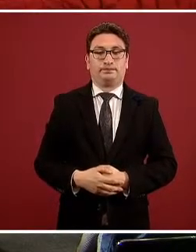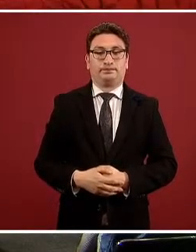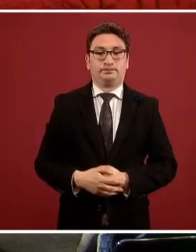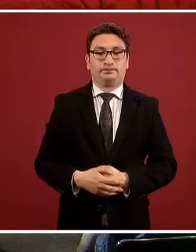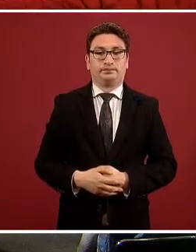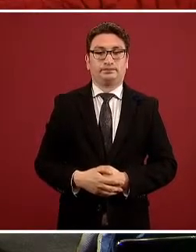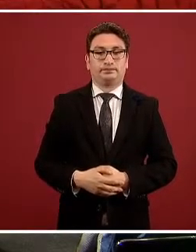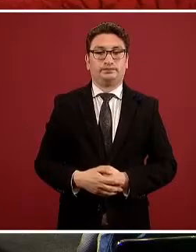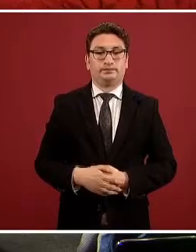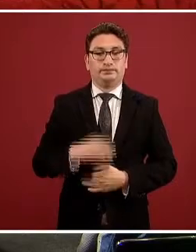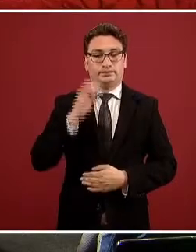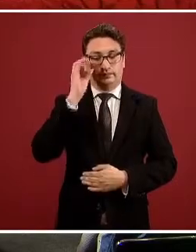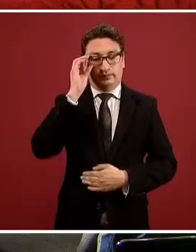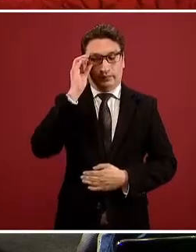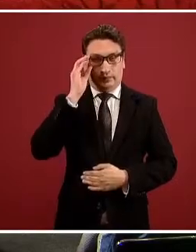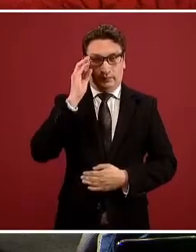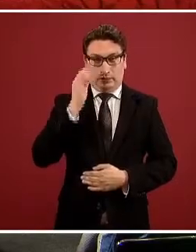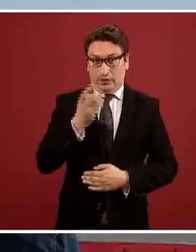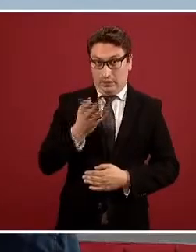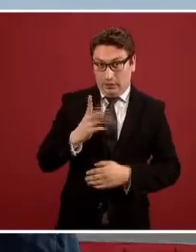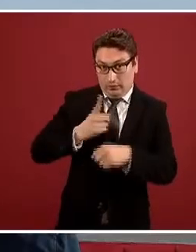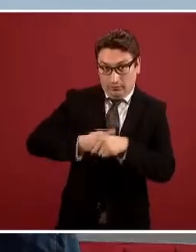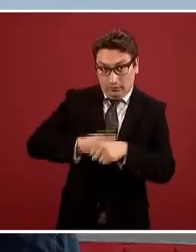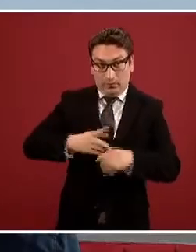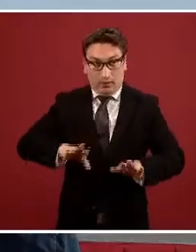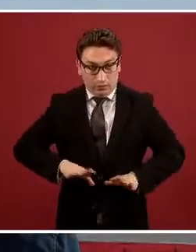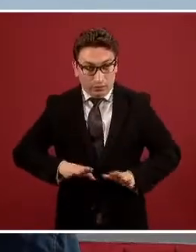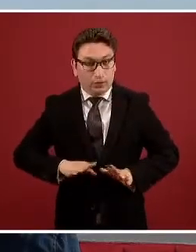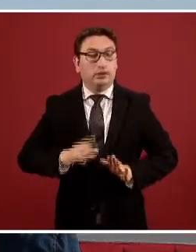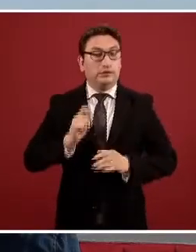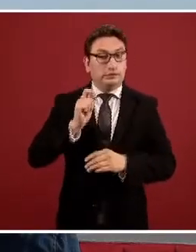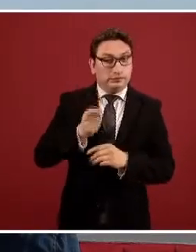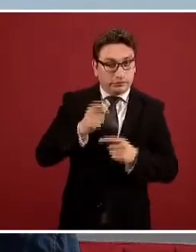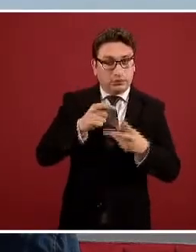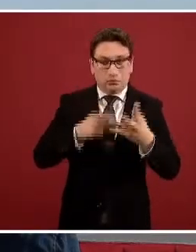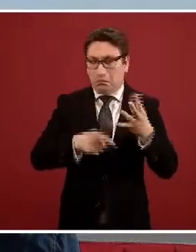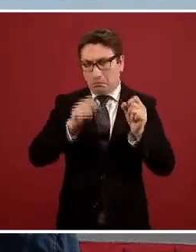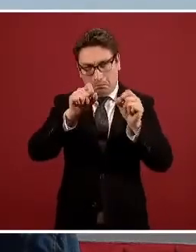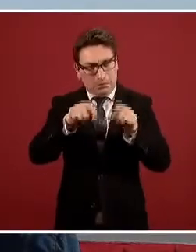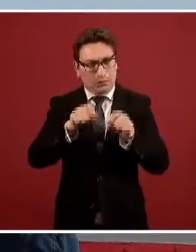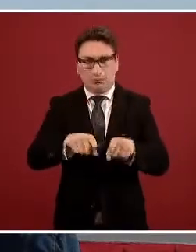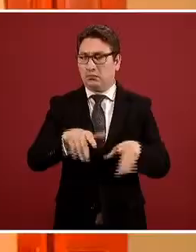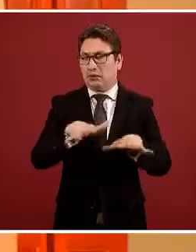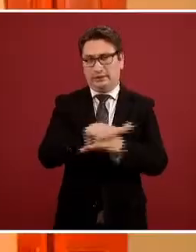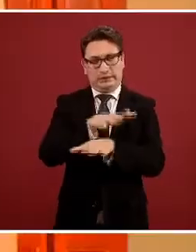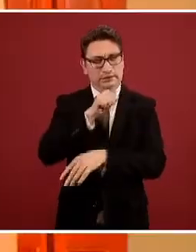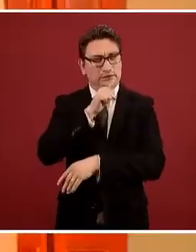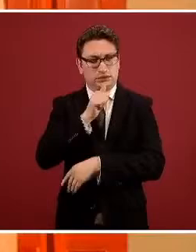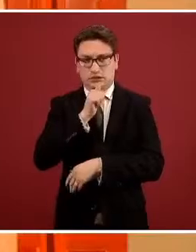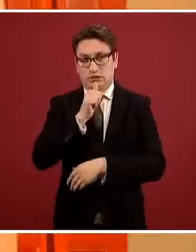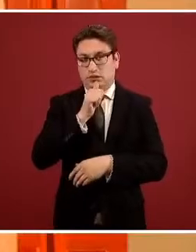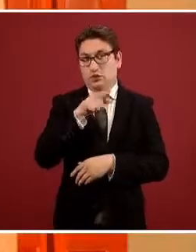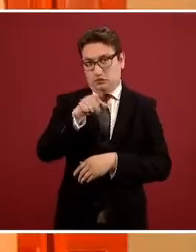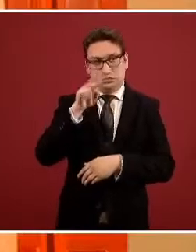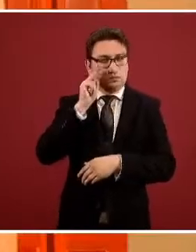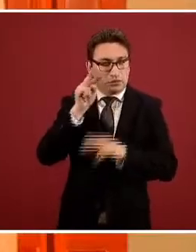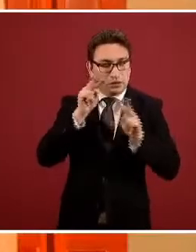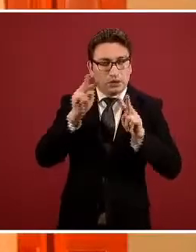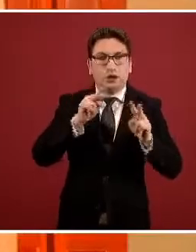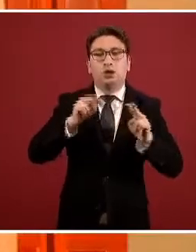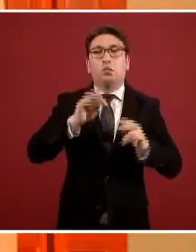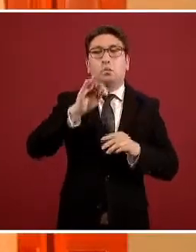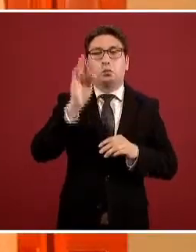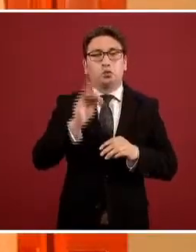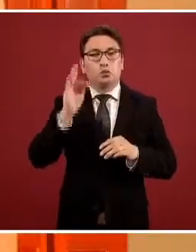Las características de enfermedad o las condiciones clínicas siguen siendo las mismas, no ha cambiado, como pueden ver ustedes, los porcentajes